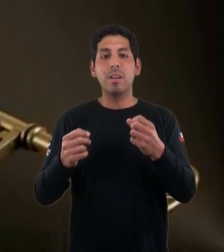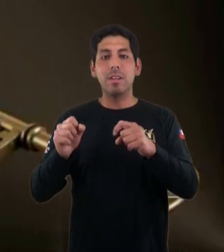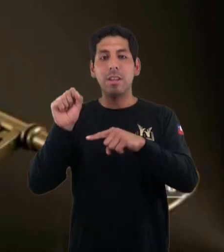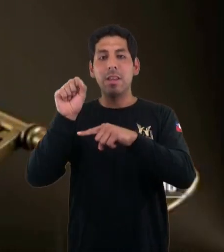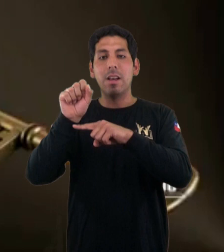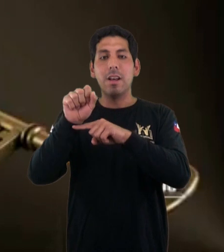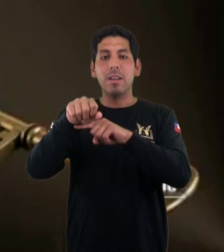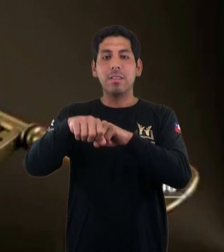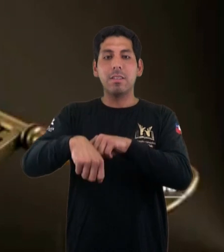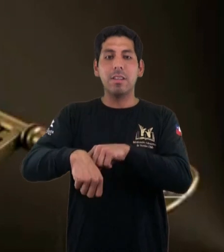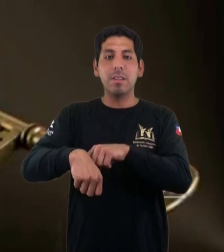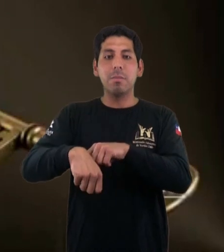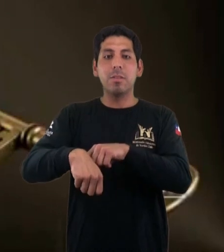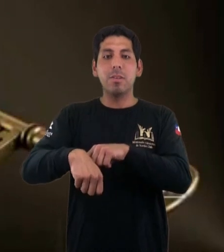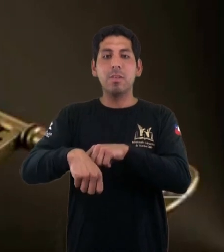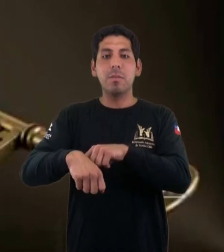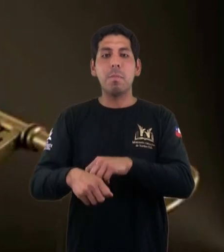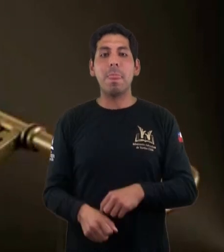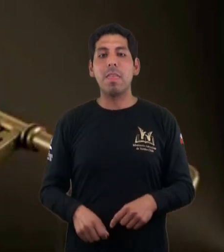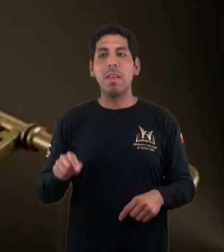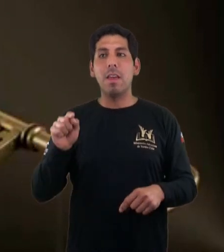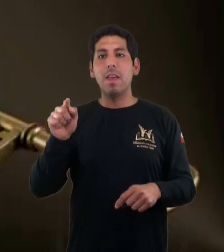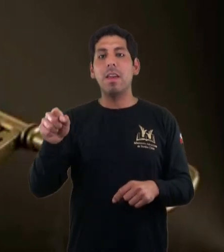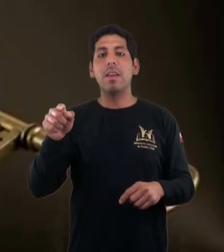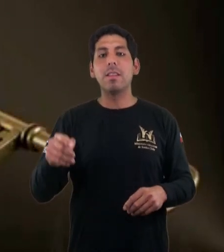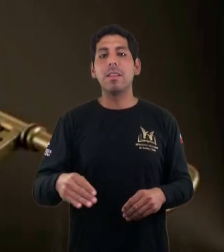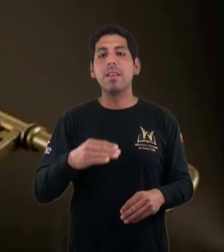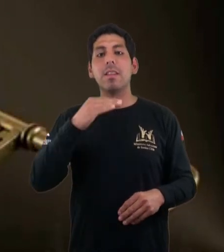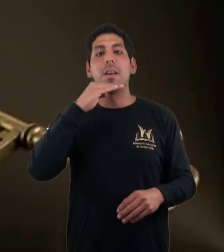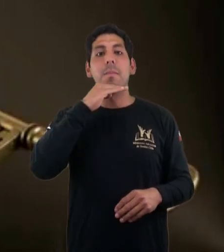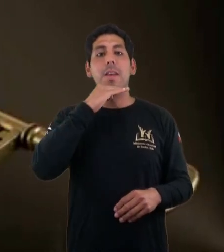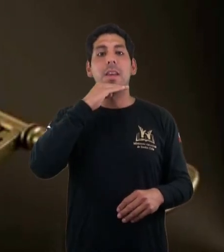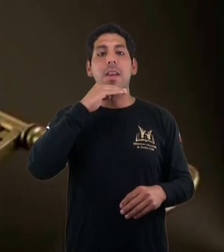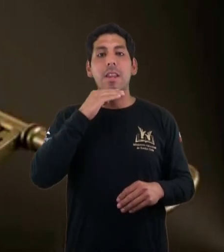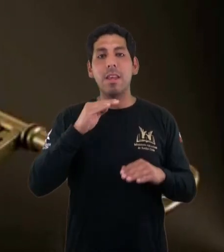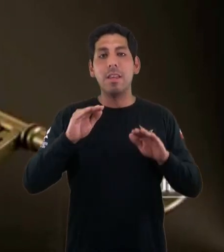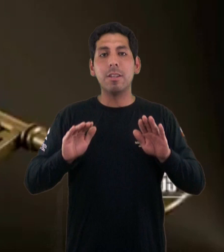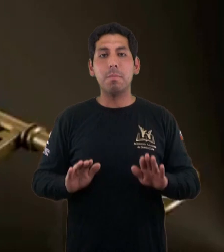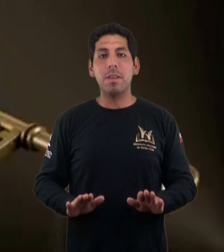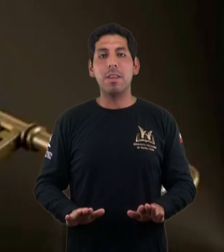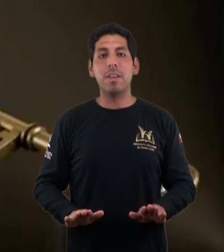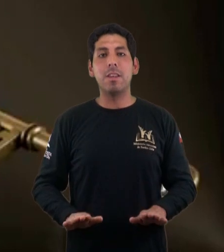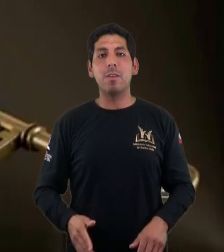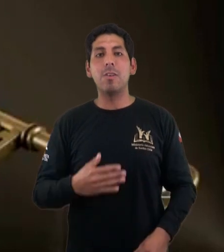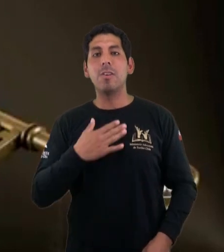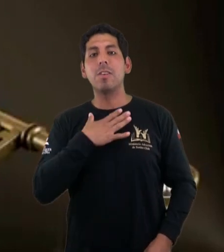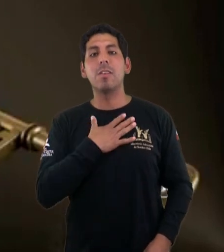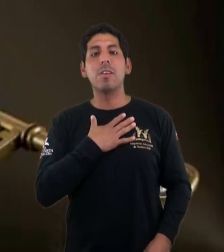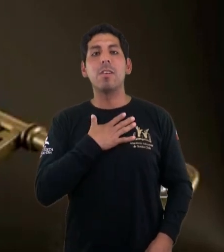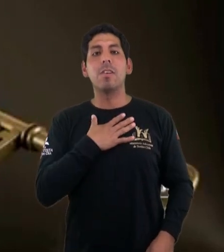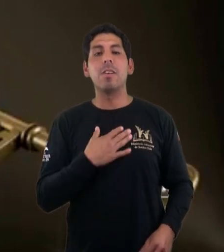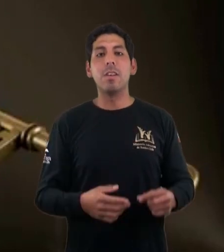te aceptó, en ti también espero